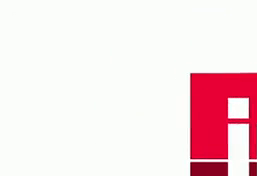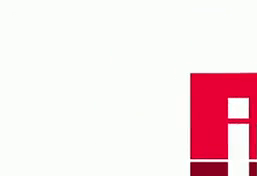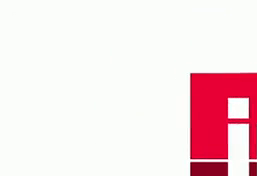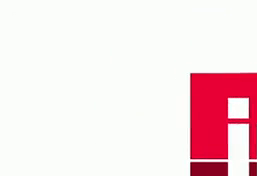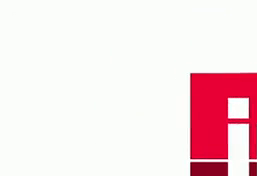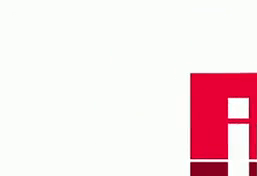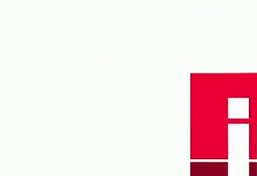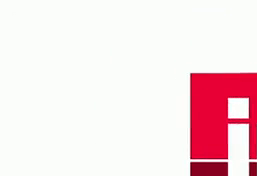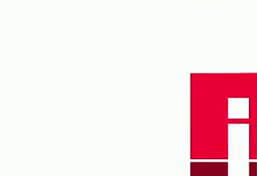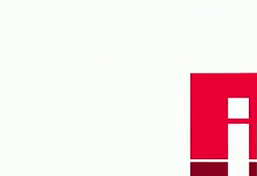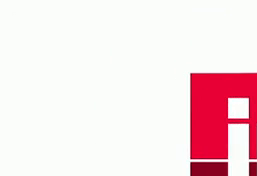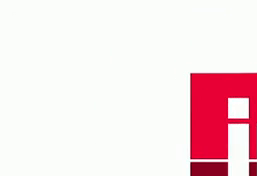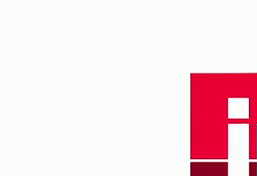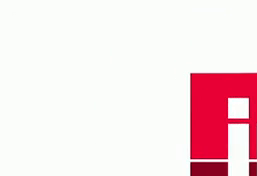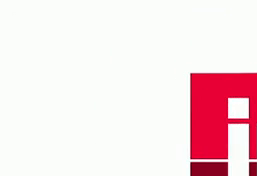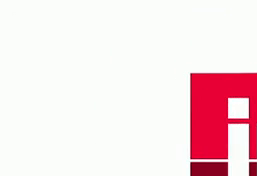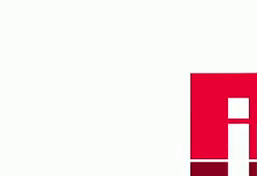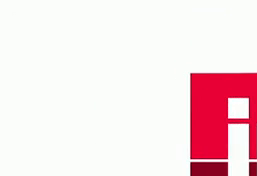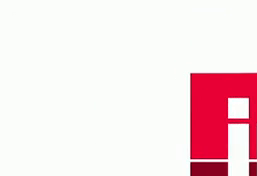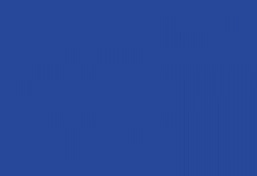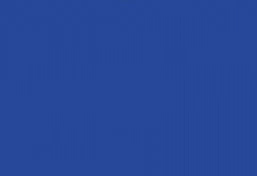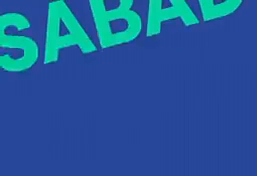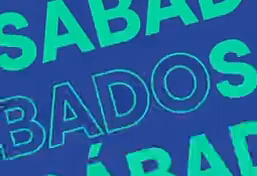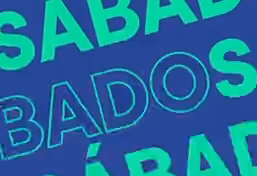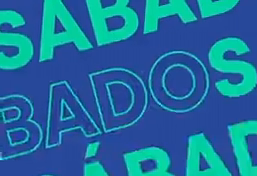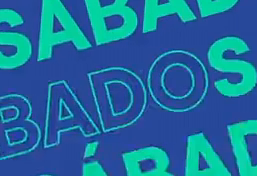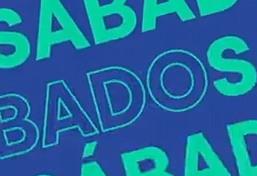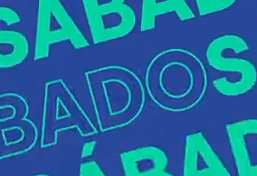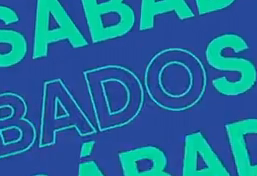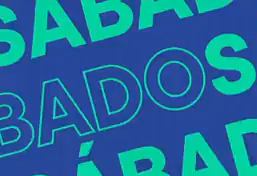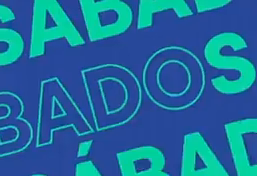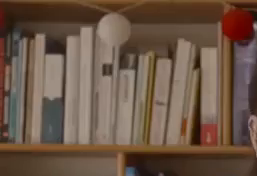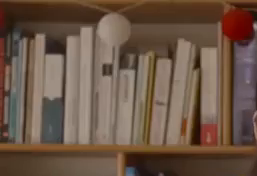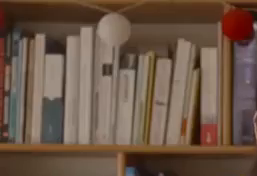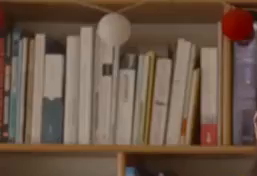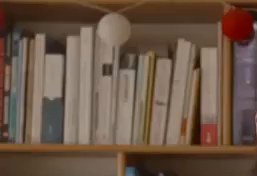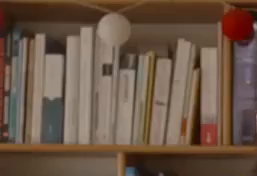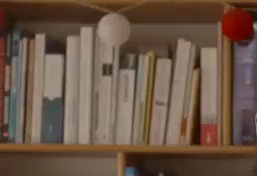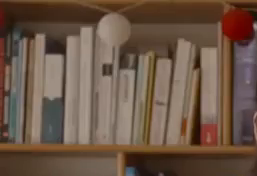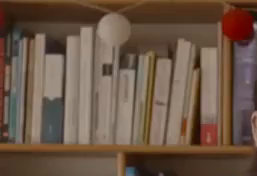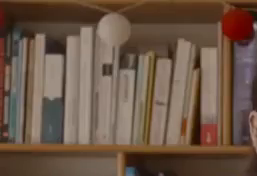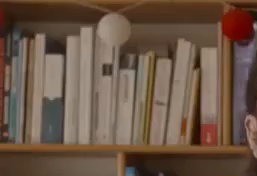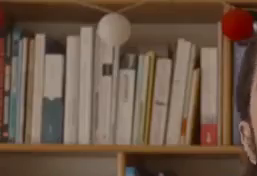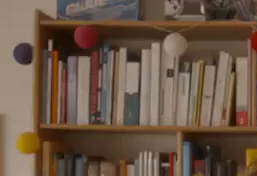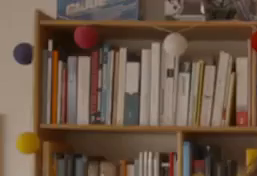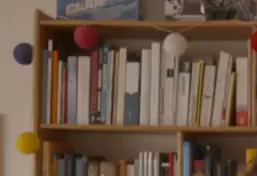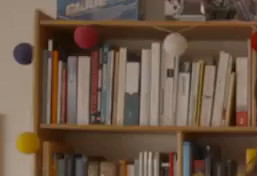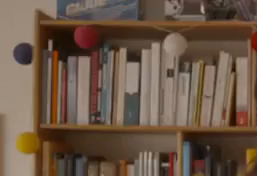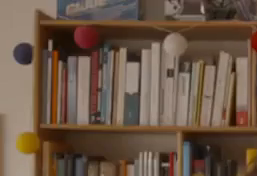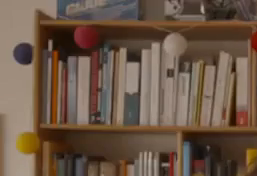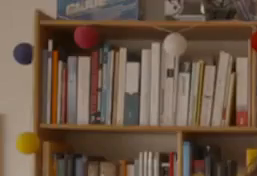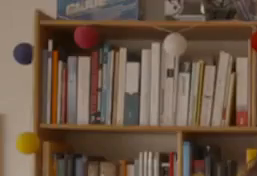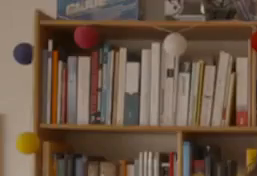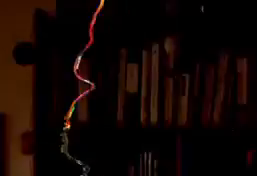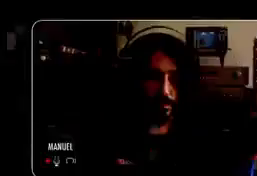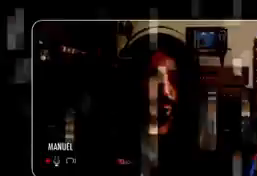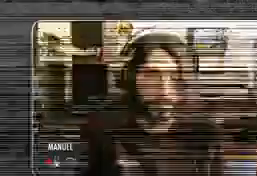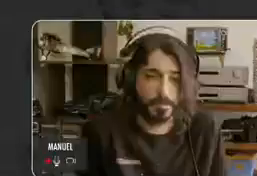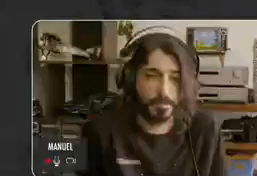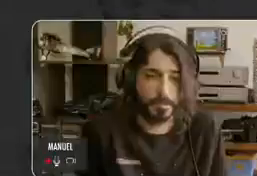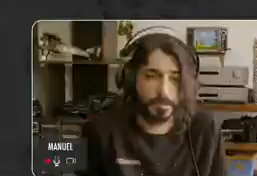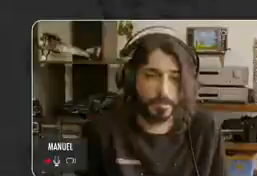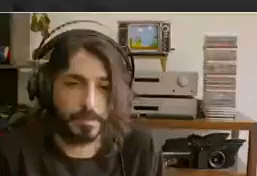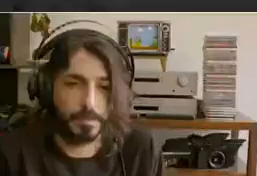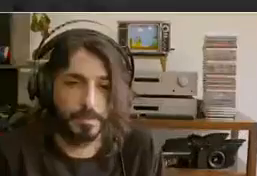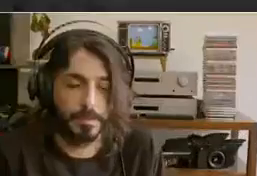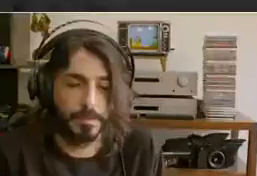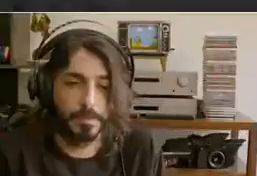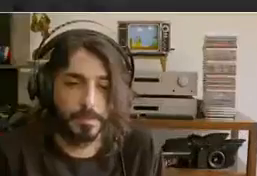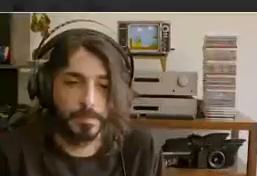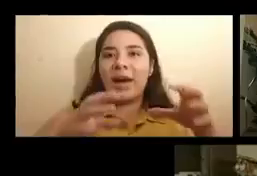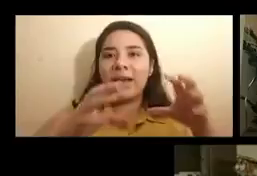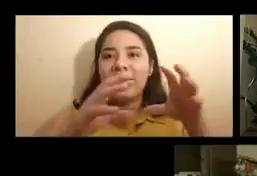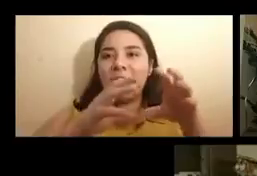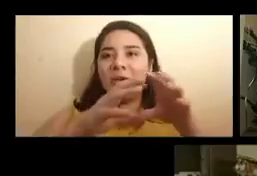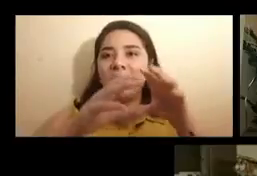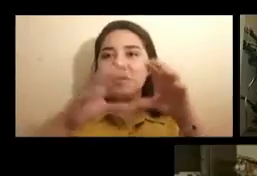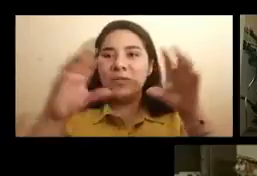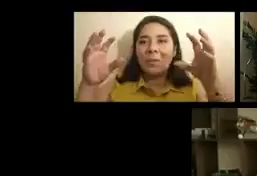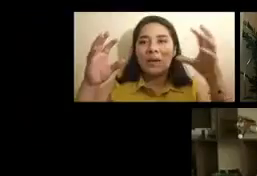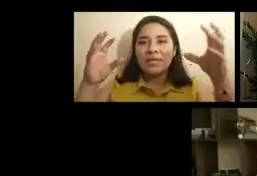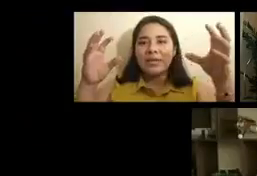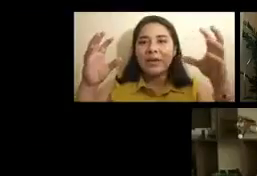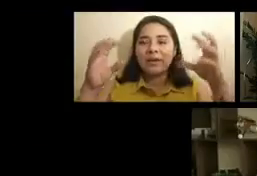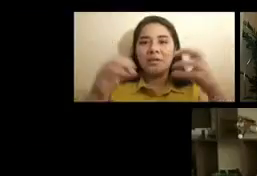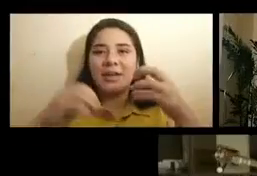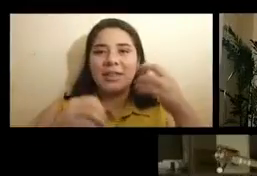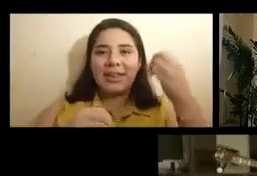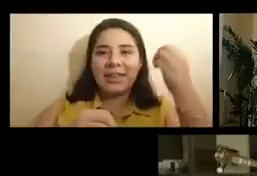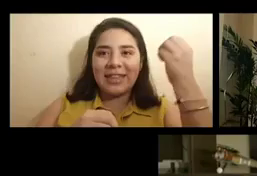del cambio. En los últimos 30 años aparecieron los emprendedores en el país. Conseguir trabajo nunca ha sido fácil. Ahí hay